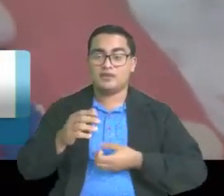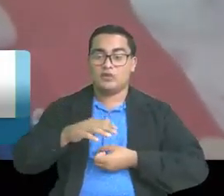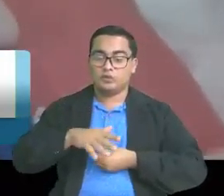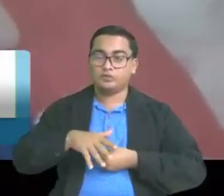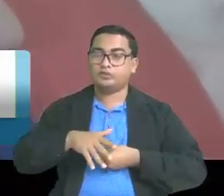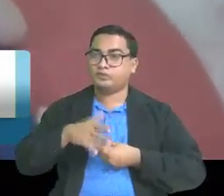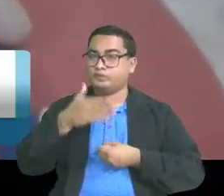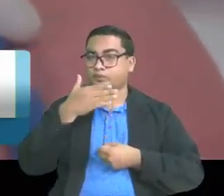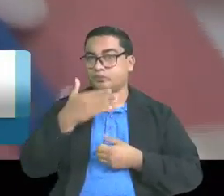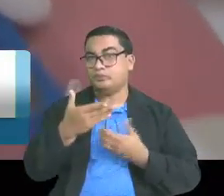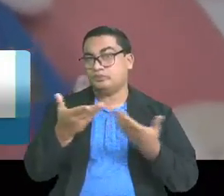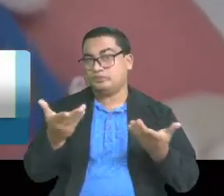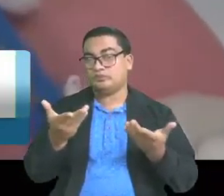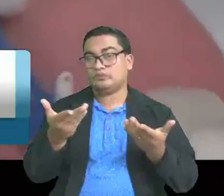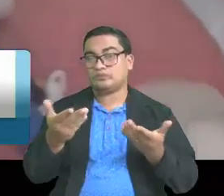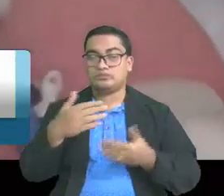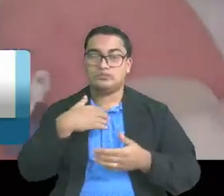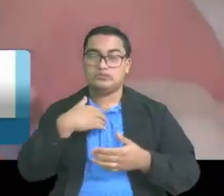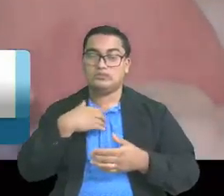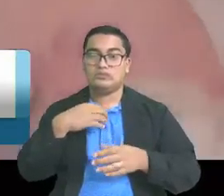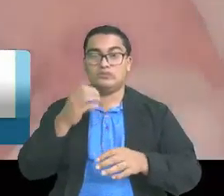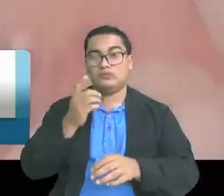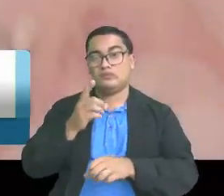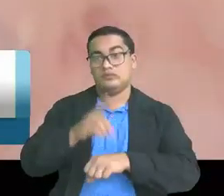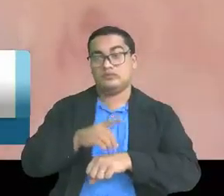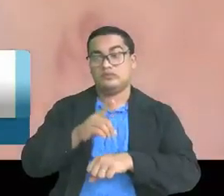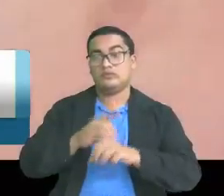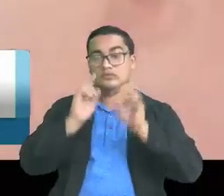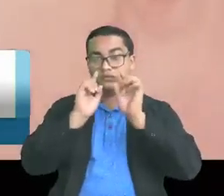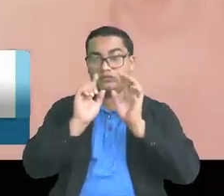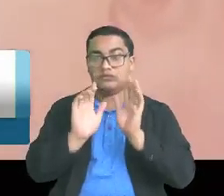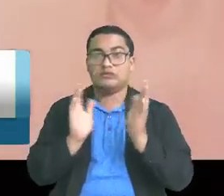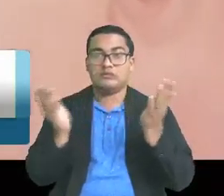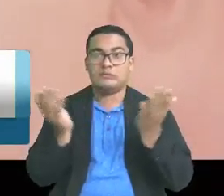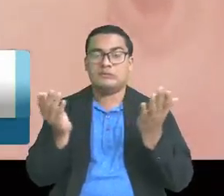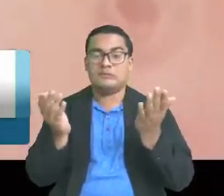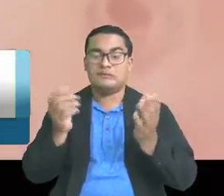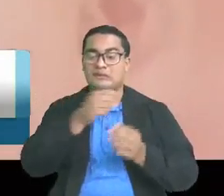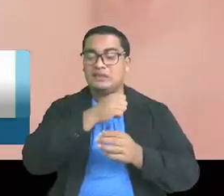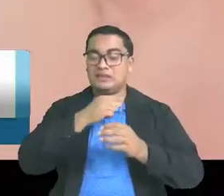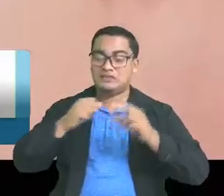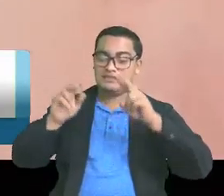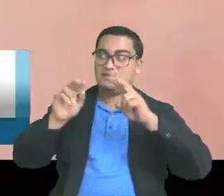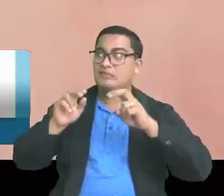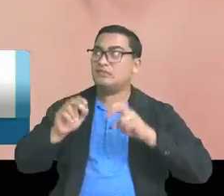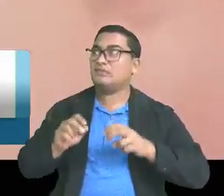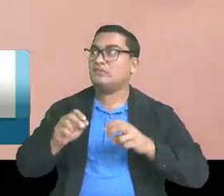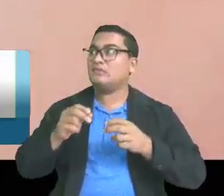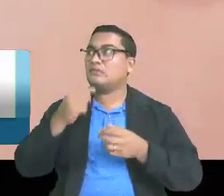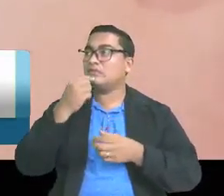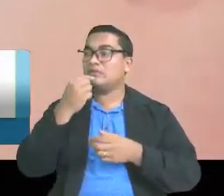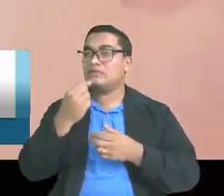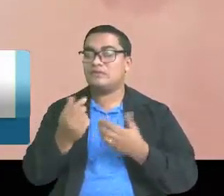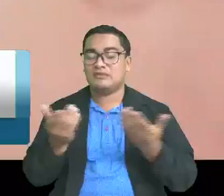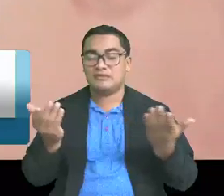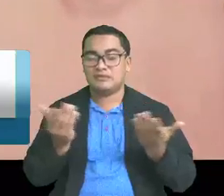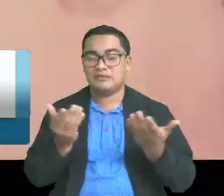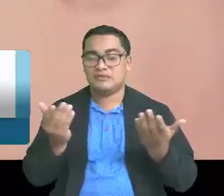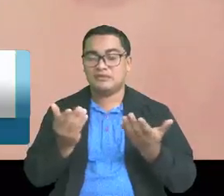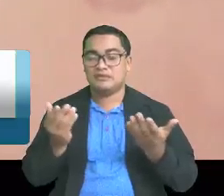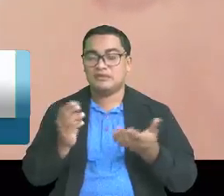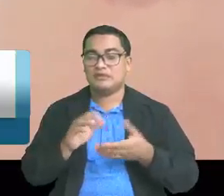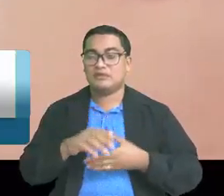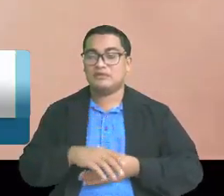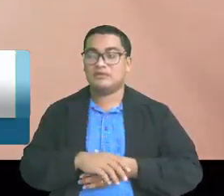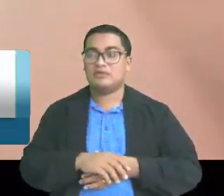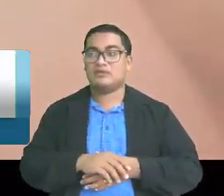tamaño. Obviamente, como médicos, nosotros tomamos referencia al examinarlo. Otro punto importante, ultrasonido